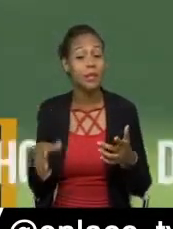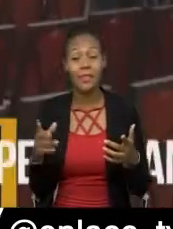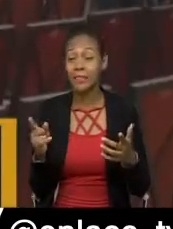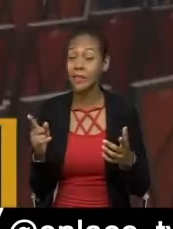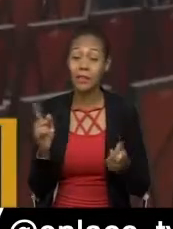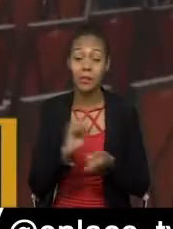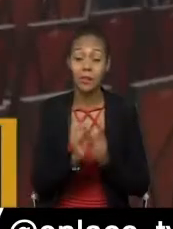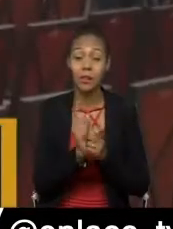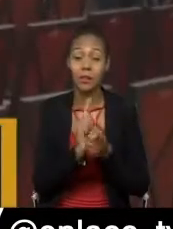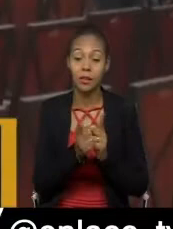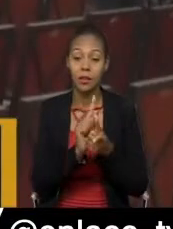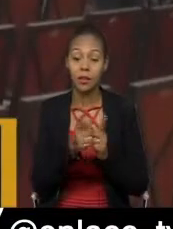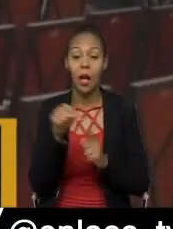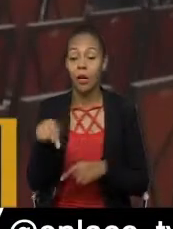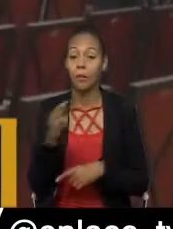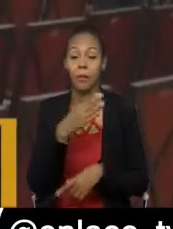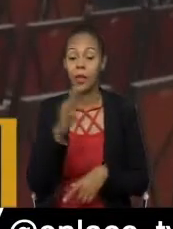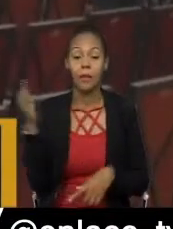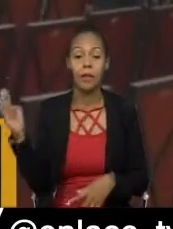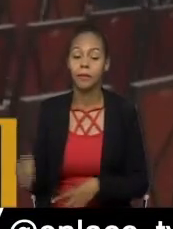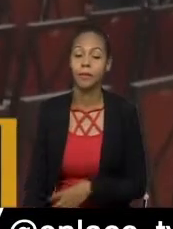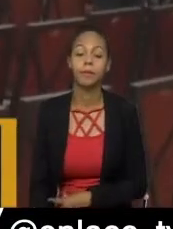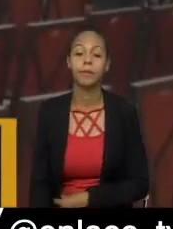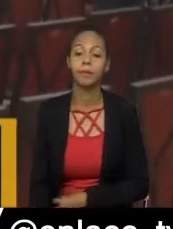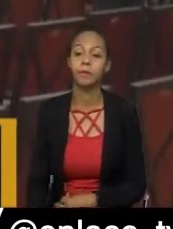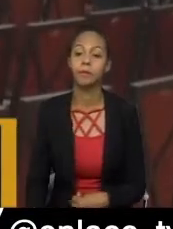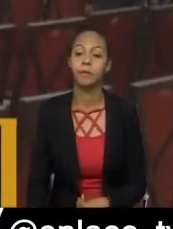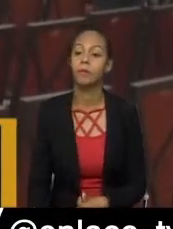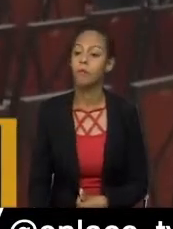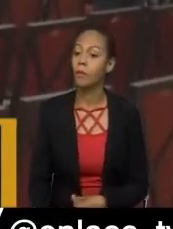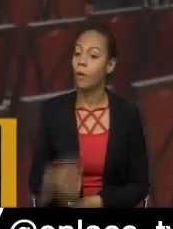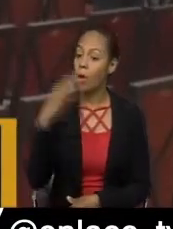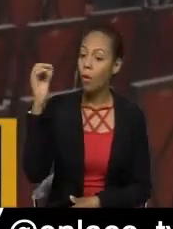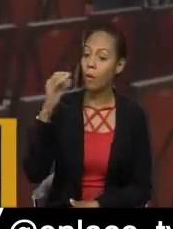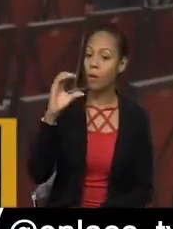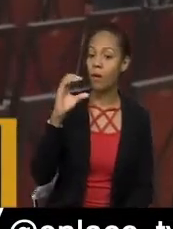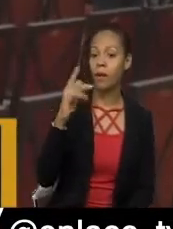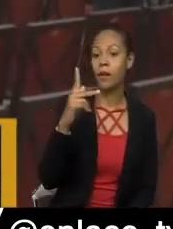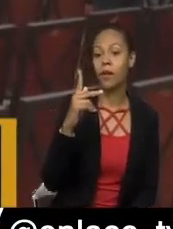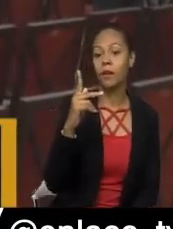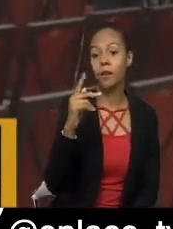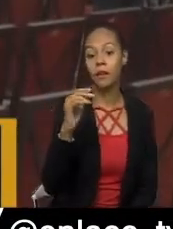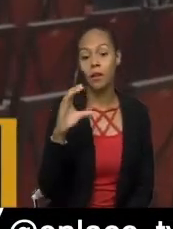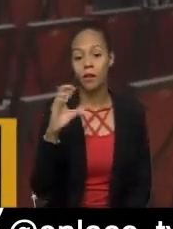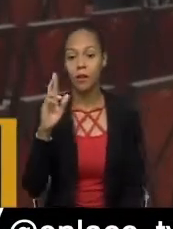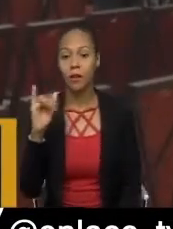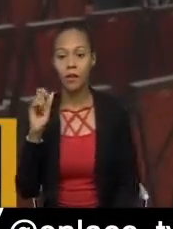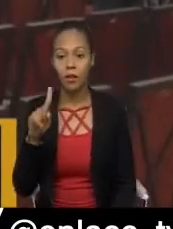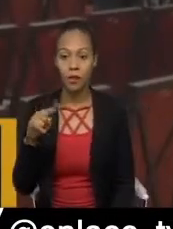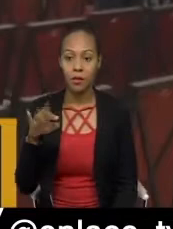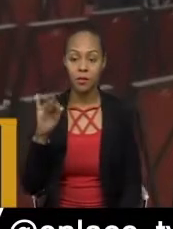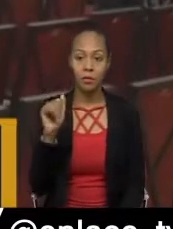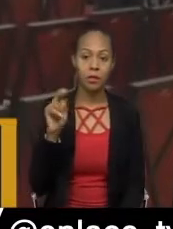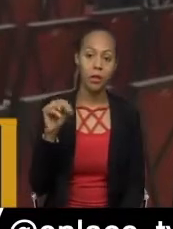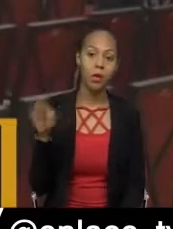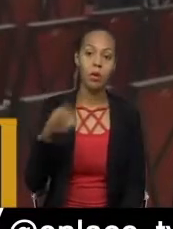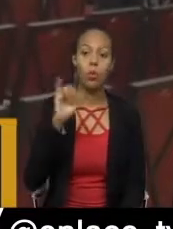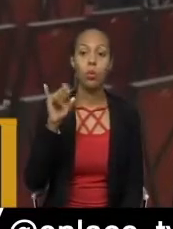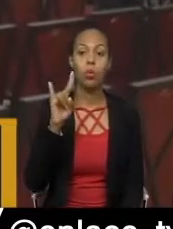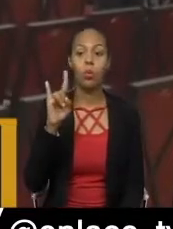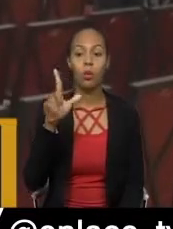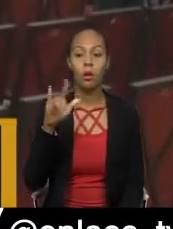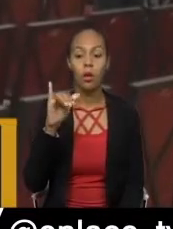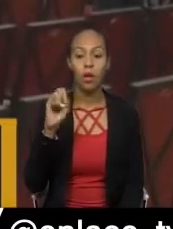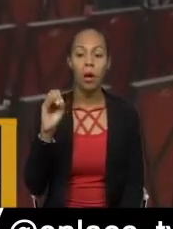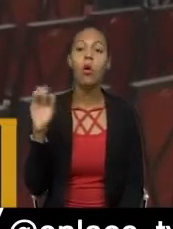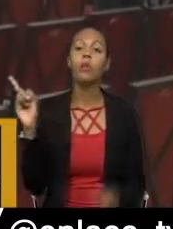Barranquilla. También nuestro reconocimiento al licenciado Cristian Freyma Juliao Camacho, igualmente también al secretario o director de EDUBA,